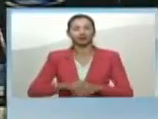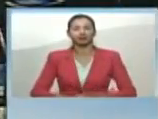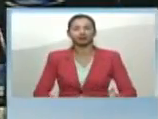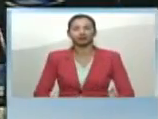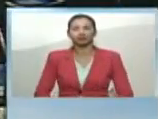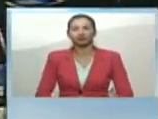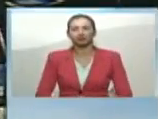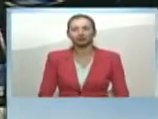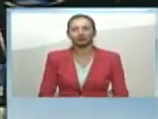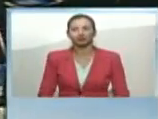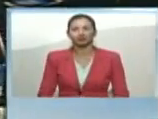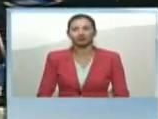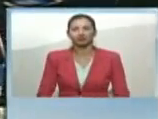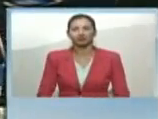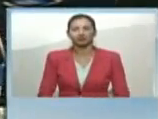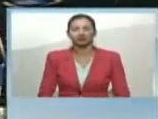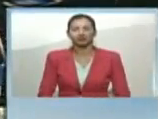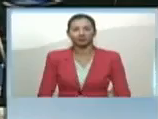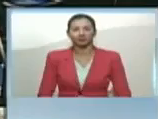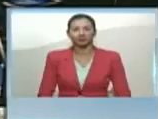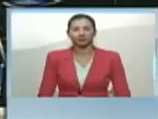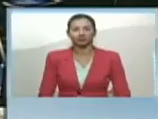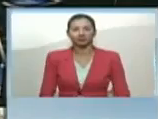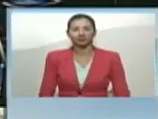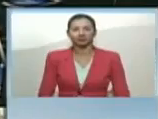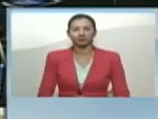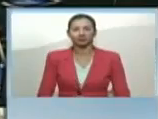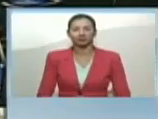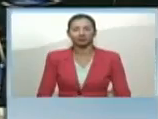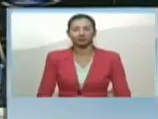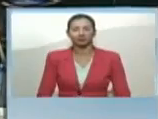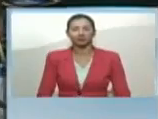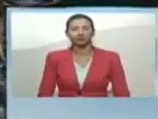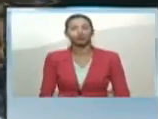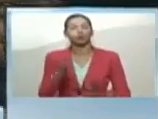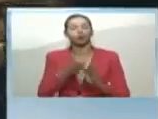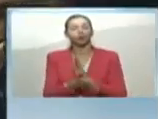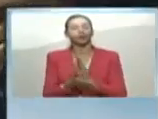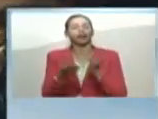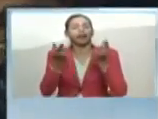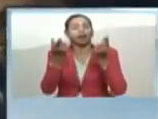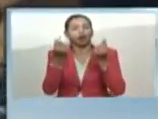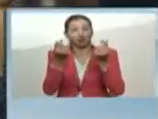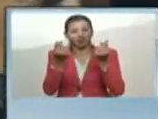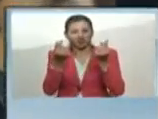en cuanto a la economía...